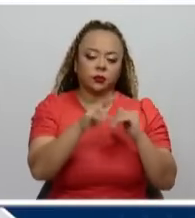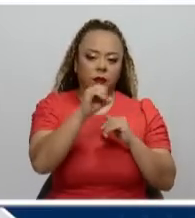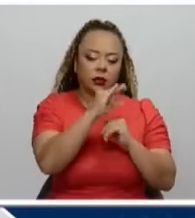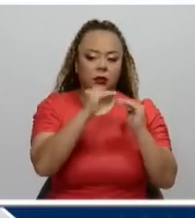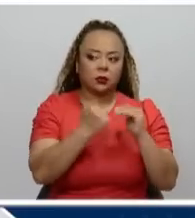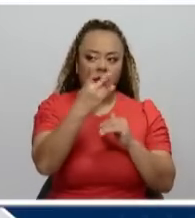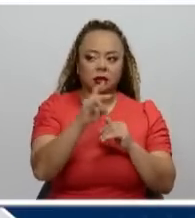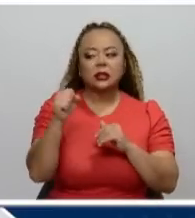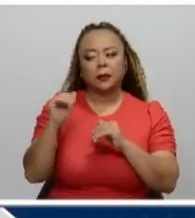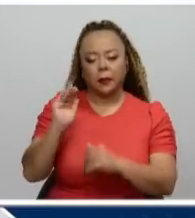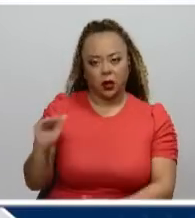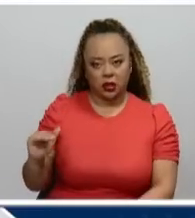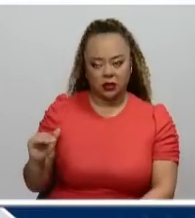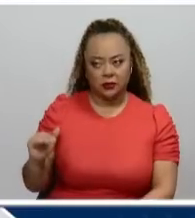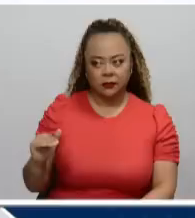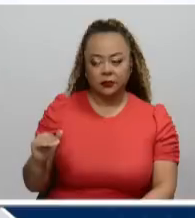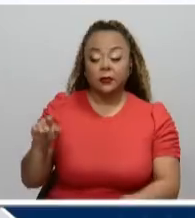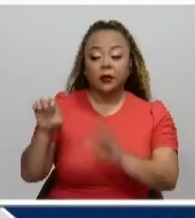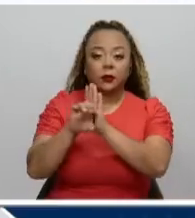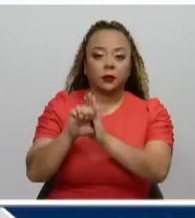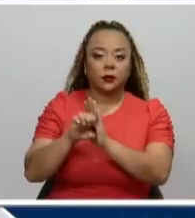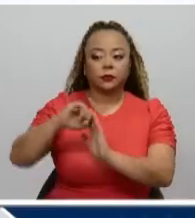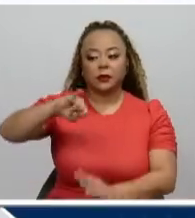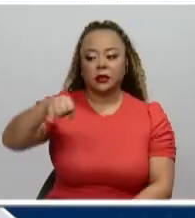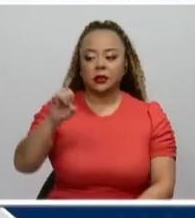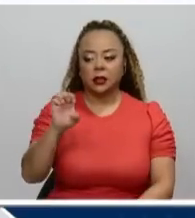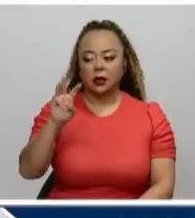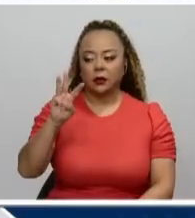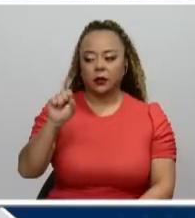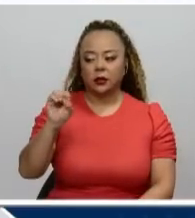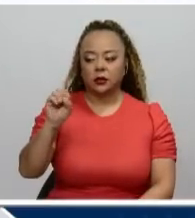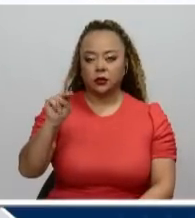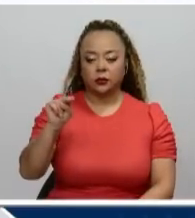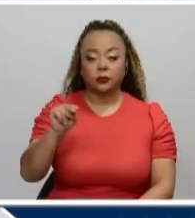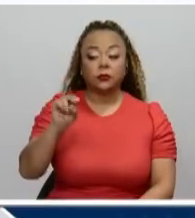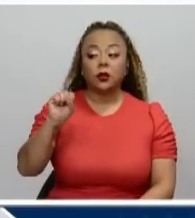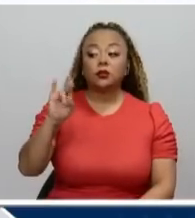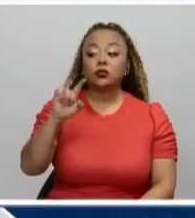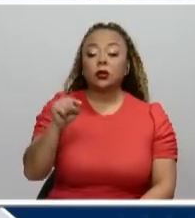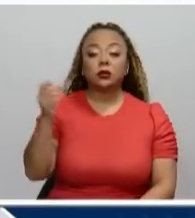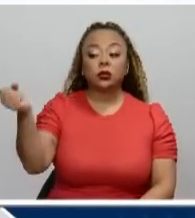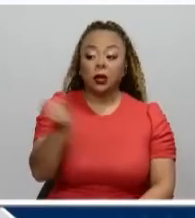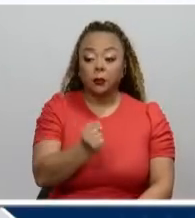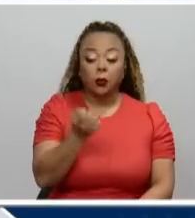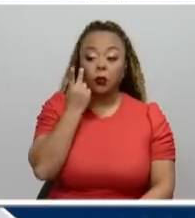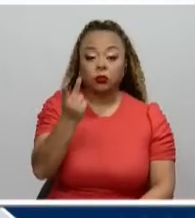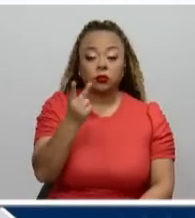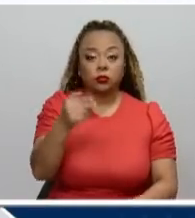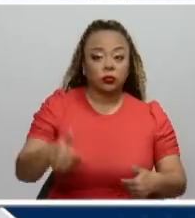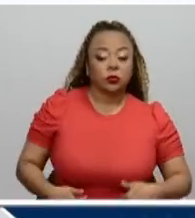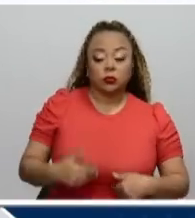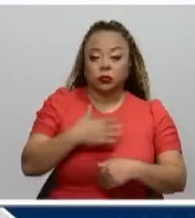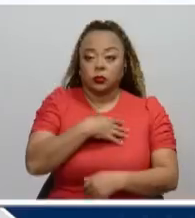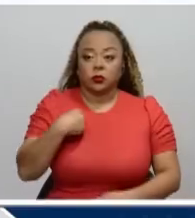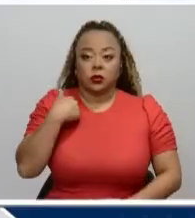en menores o o por ejemplo Cristian a yeison ayer hizo Suárez lo llamó lo vio en un entrenamiento le encantó